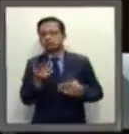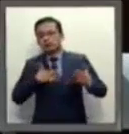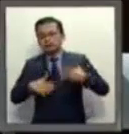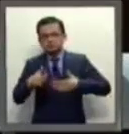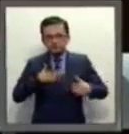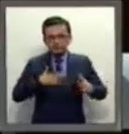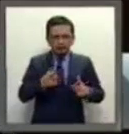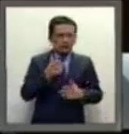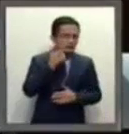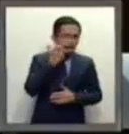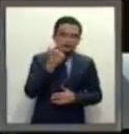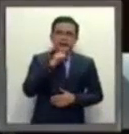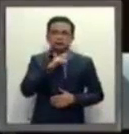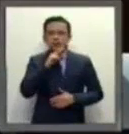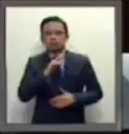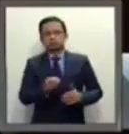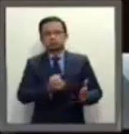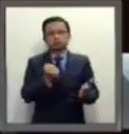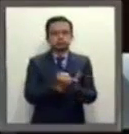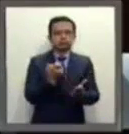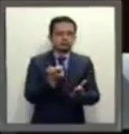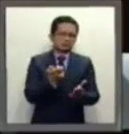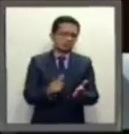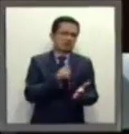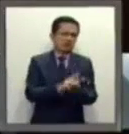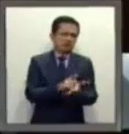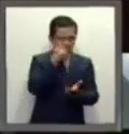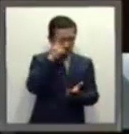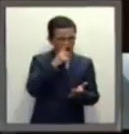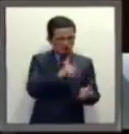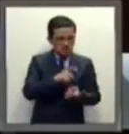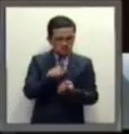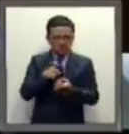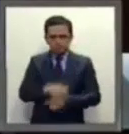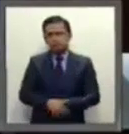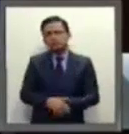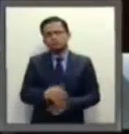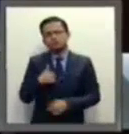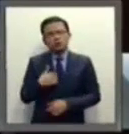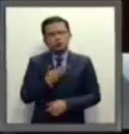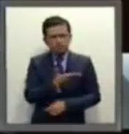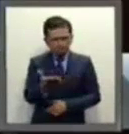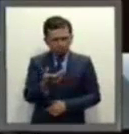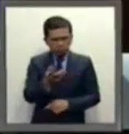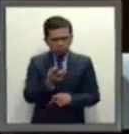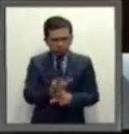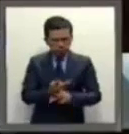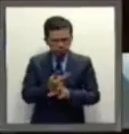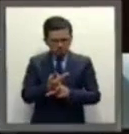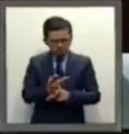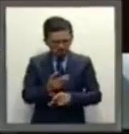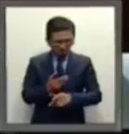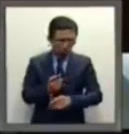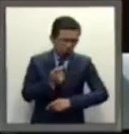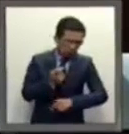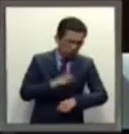prisa ya por aprobar esta ley de ingresos. Les pediría un poco de tolerancia. El día de ayer